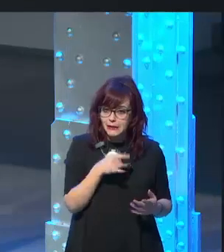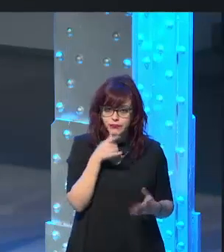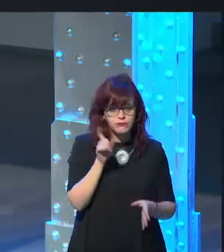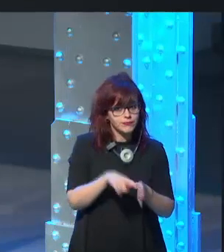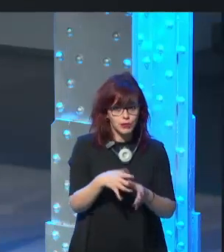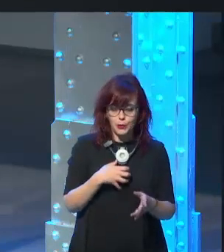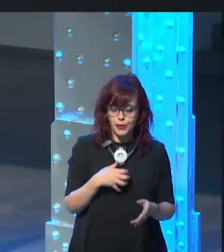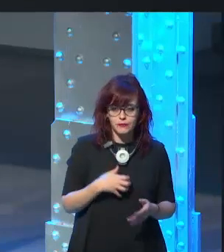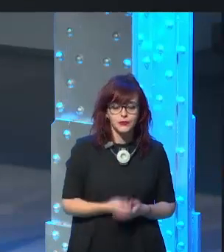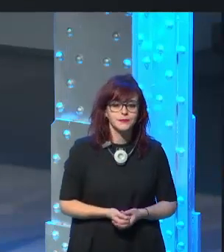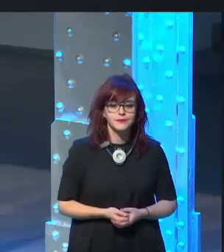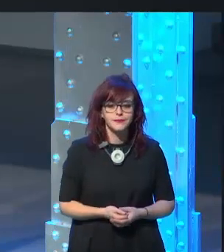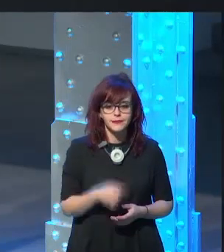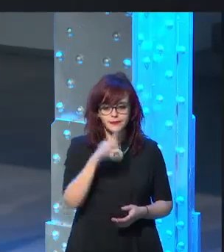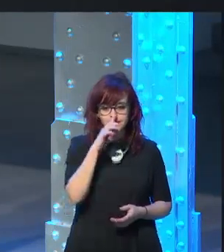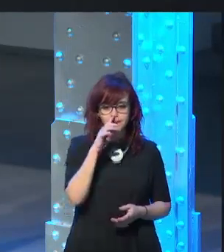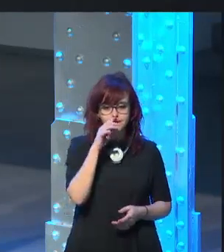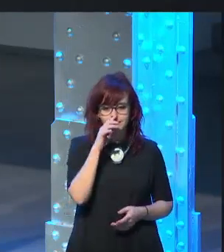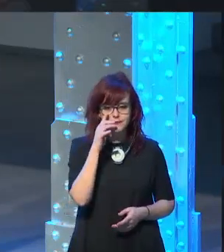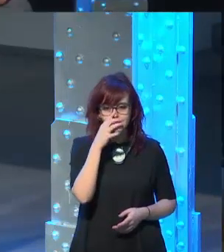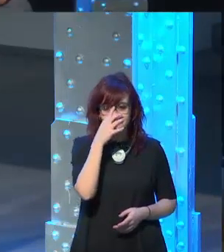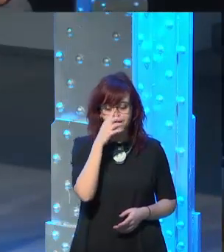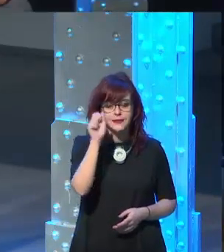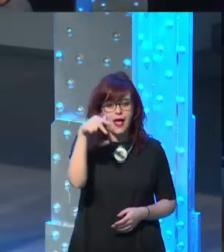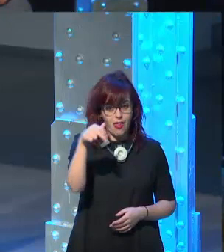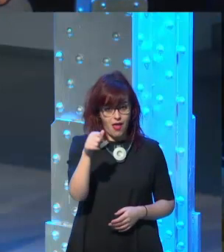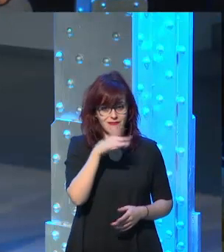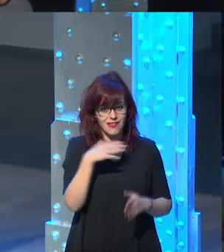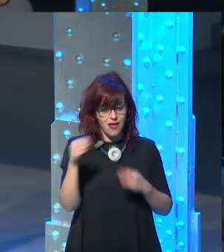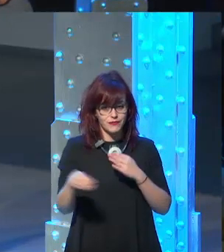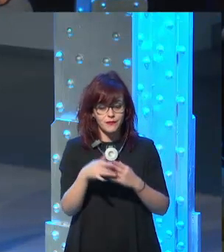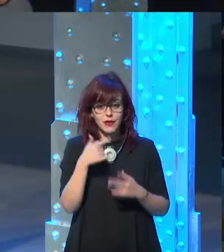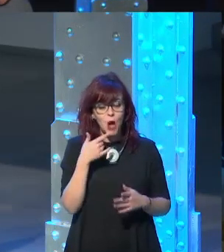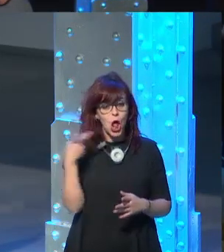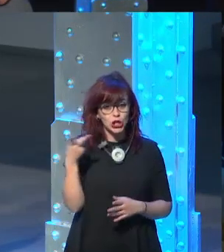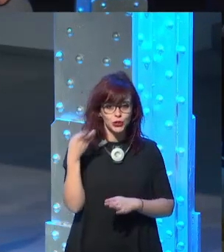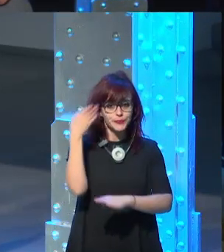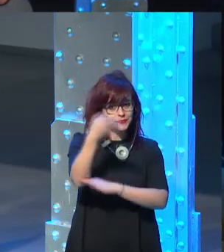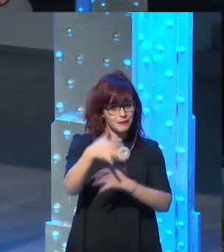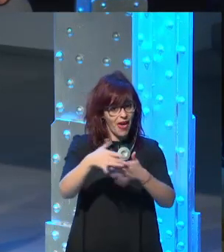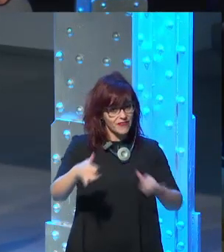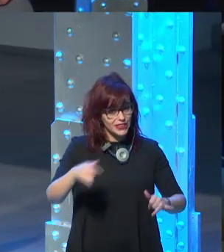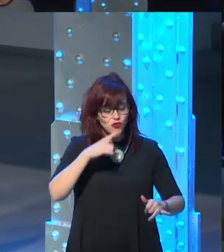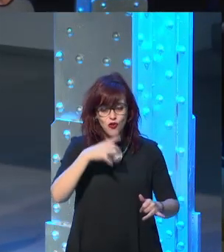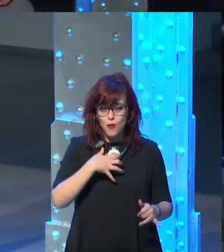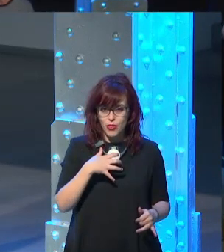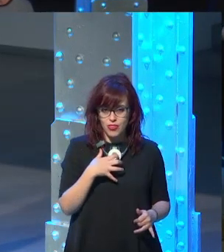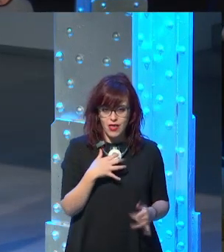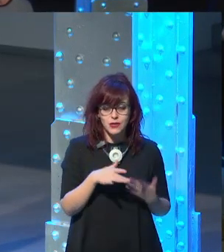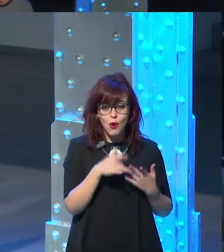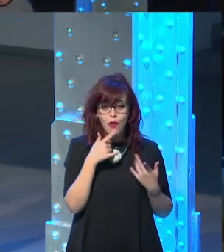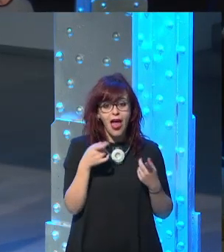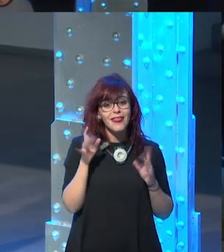no. A ver, Ana, quería añadir algo. No, nada, que yo no pudieron acudir al evento. Entonces hicisteis